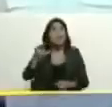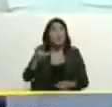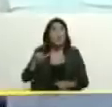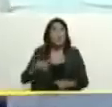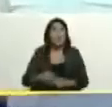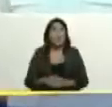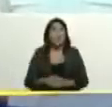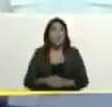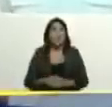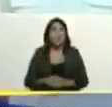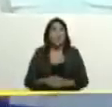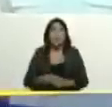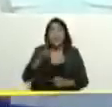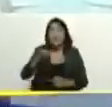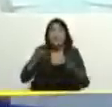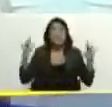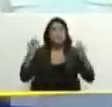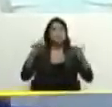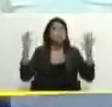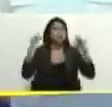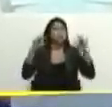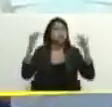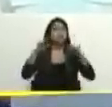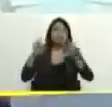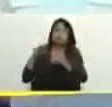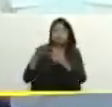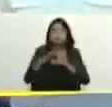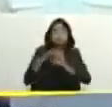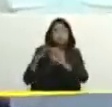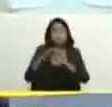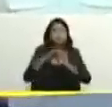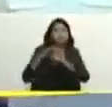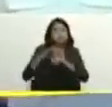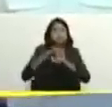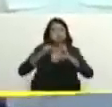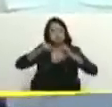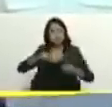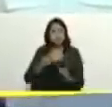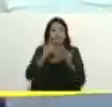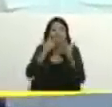como uno solo, unido en una fuerza espiritual